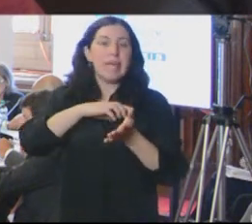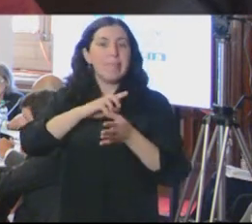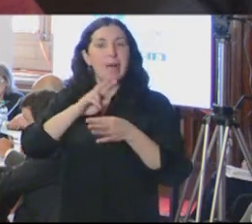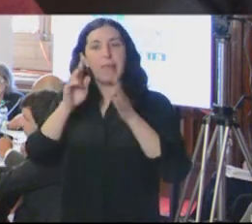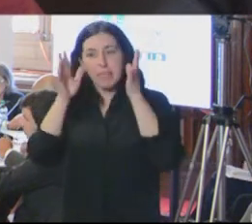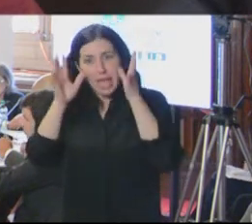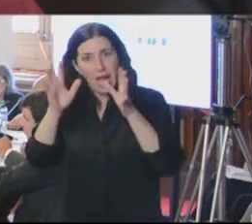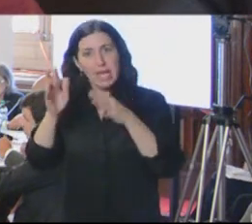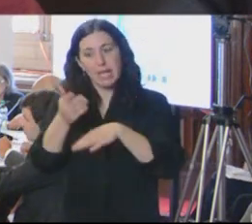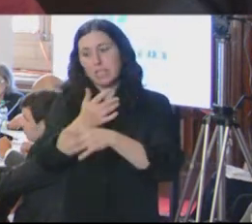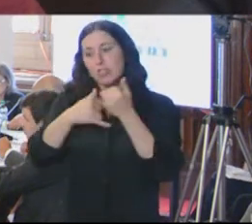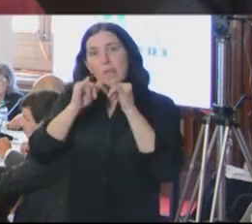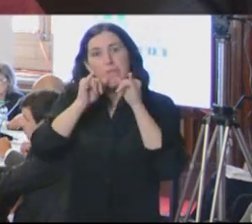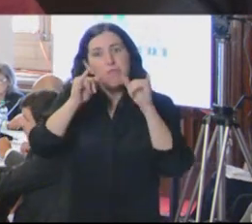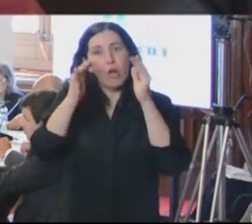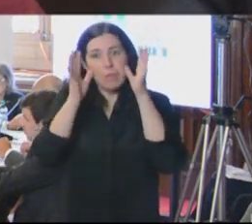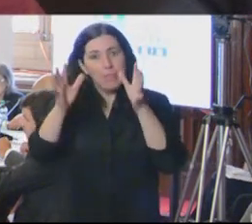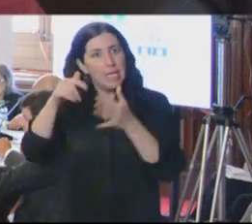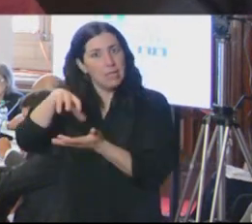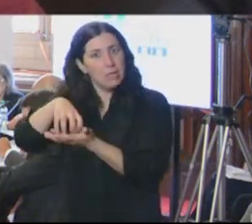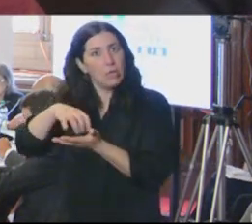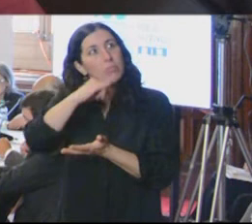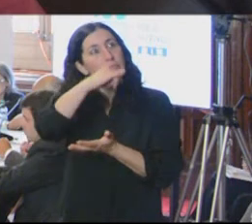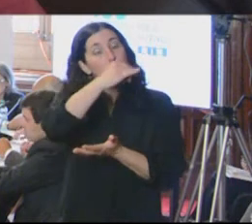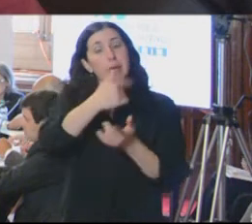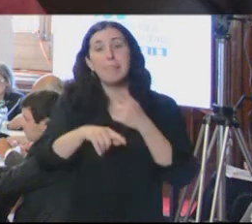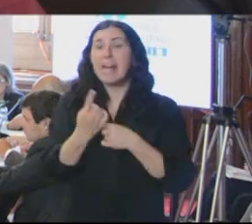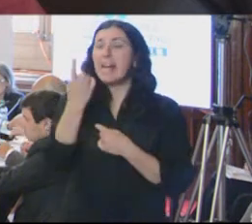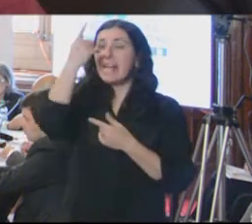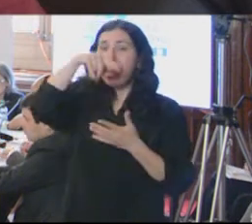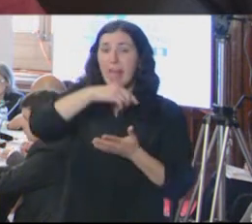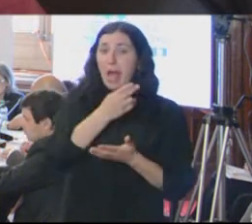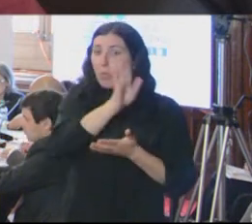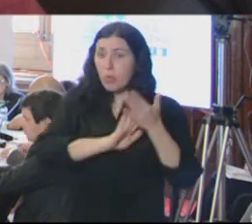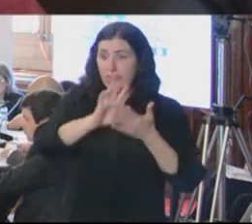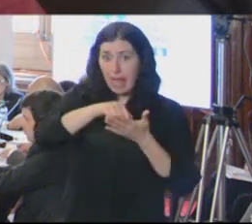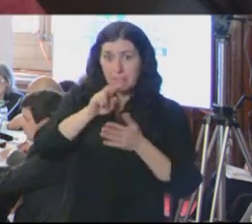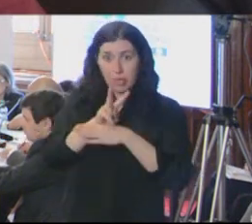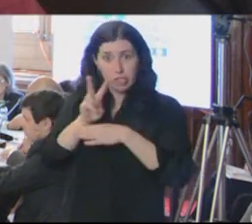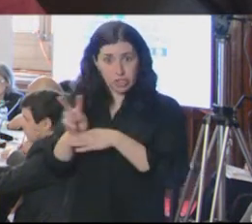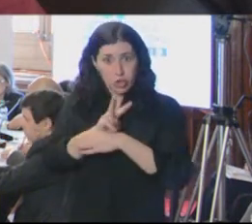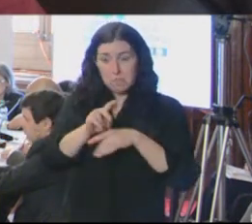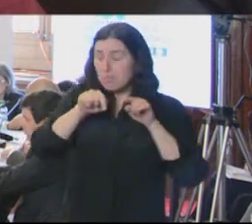de sus informes de riesgo. Para el caso de la Unidad Nacional de Protección, esta entidad no ha implementado las medidas de